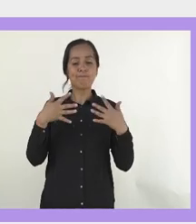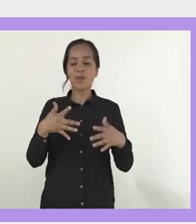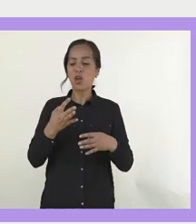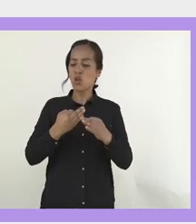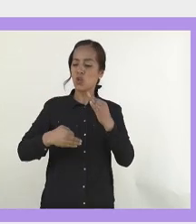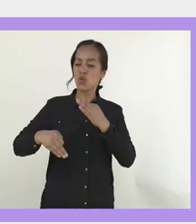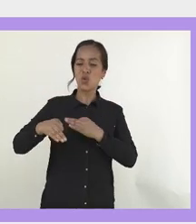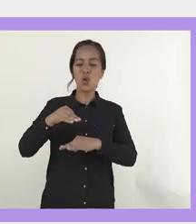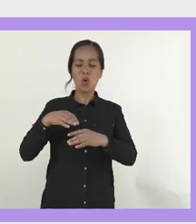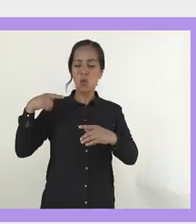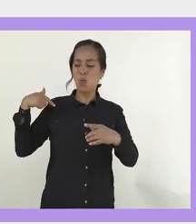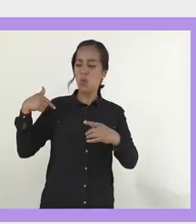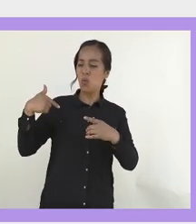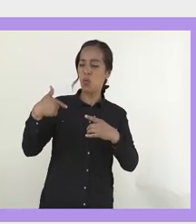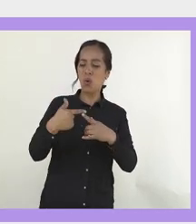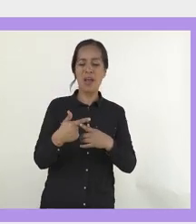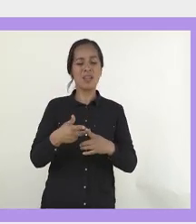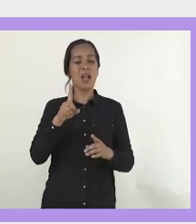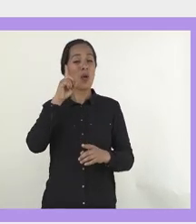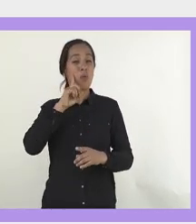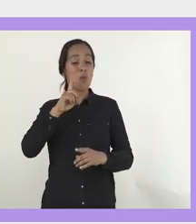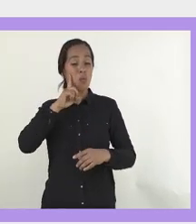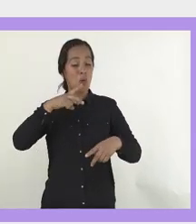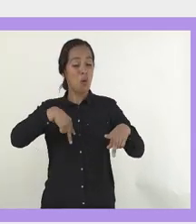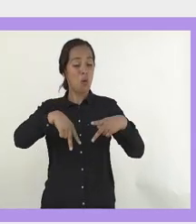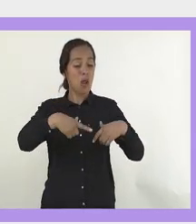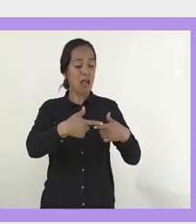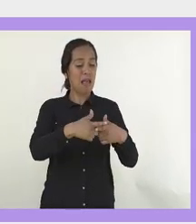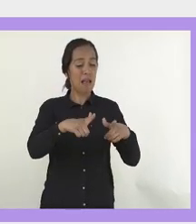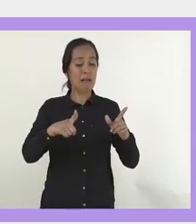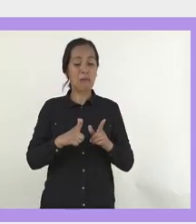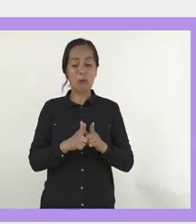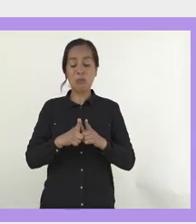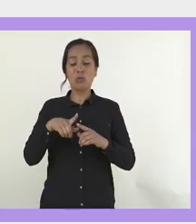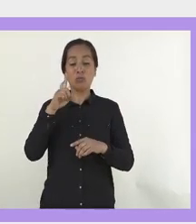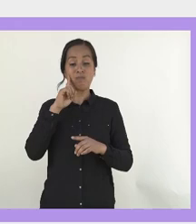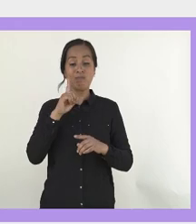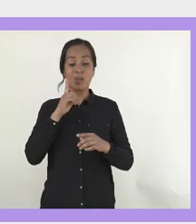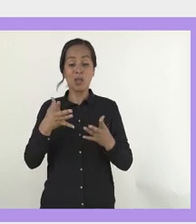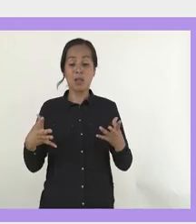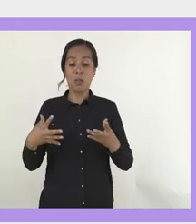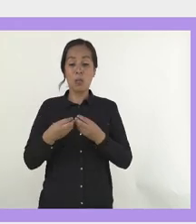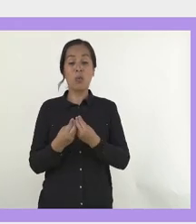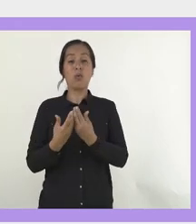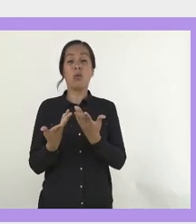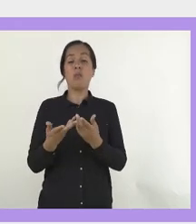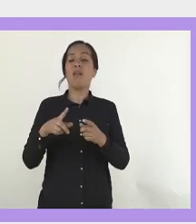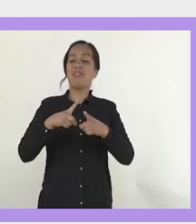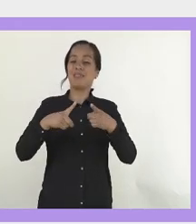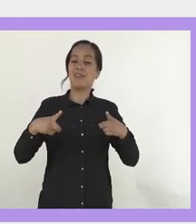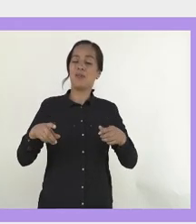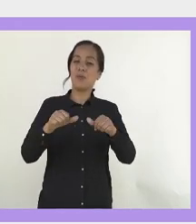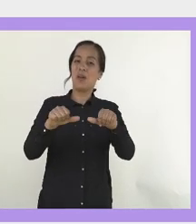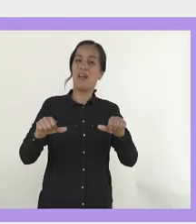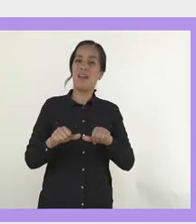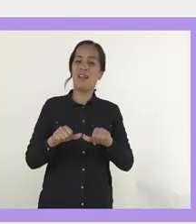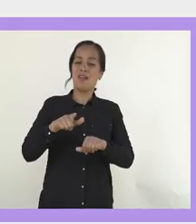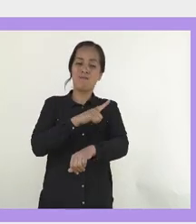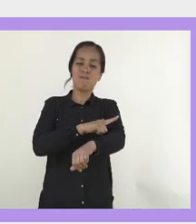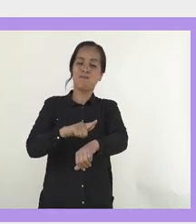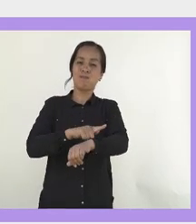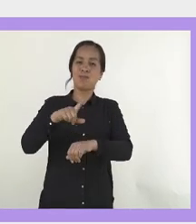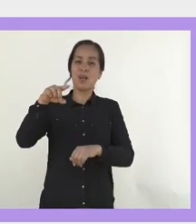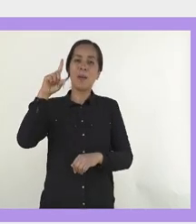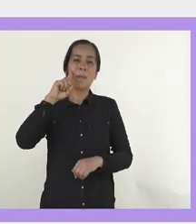Andrés rodebau y selecciones nacionales femeniles presente junto con el área de desarrollo y de Liga MX femenil tiene un